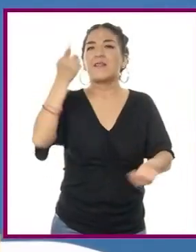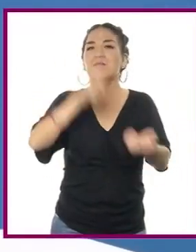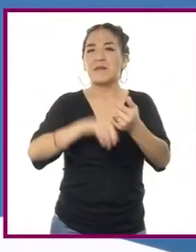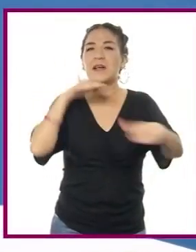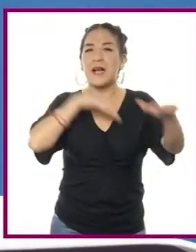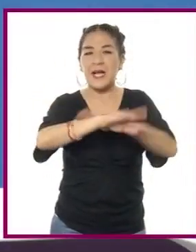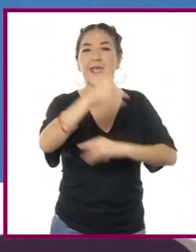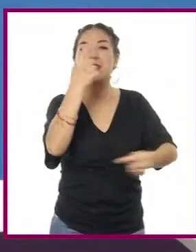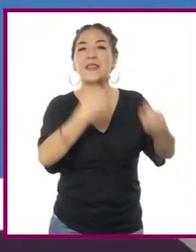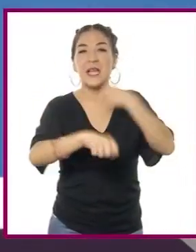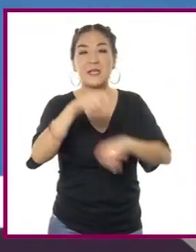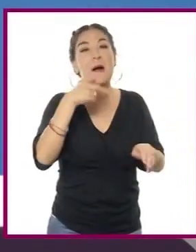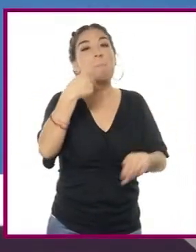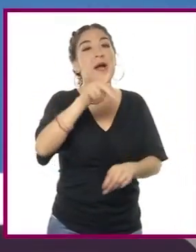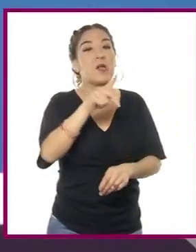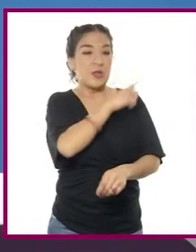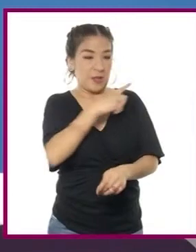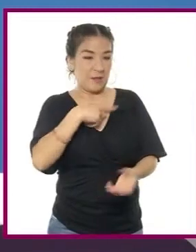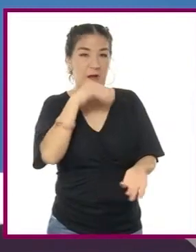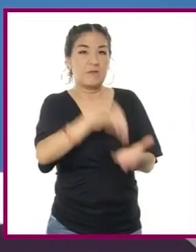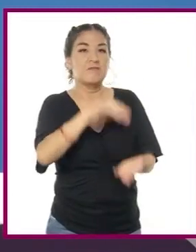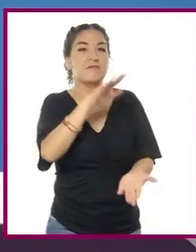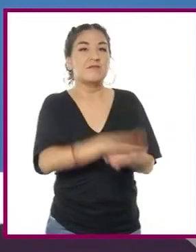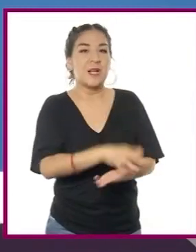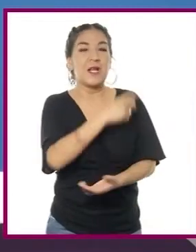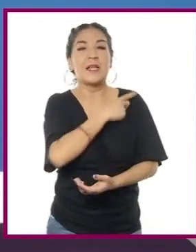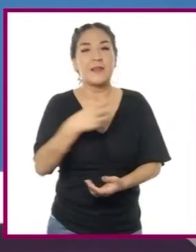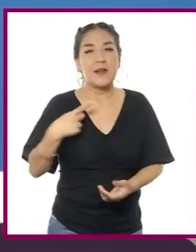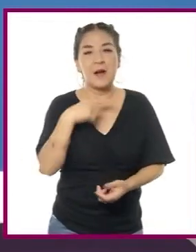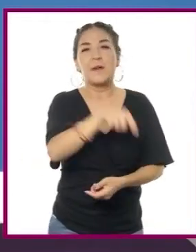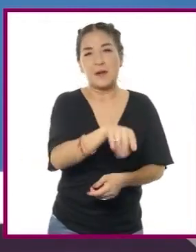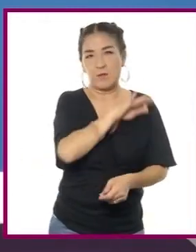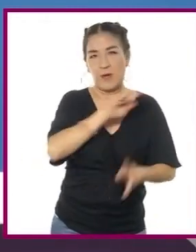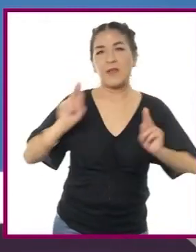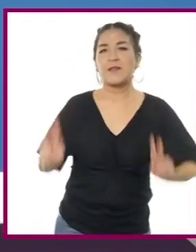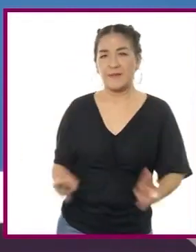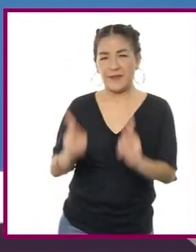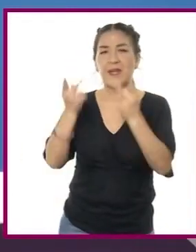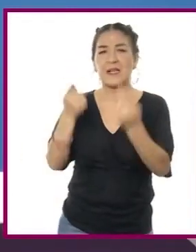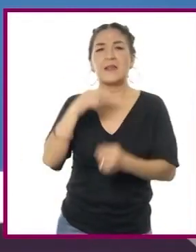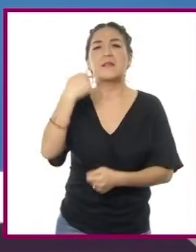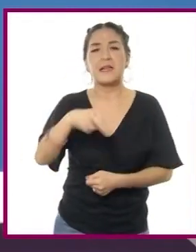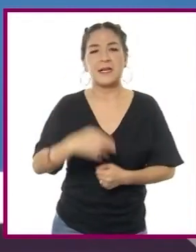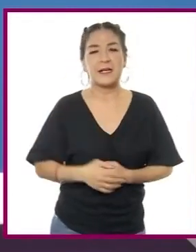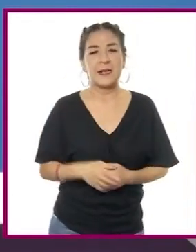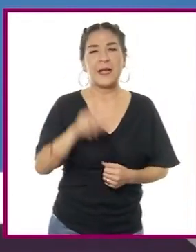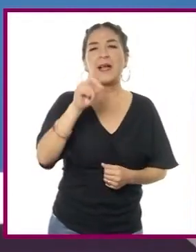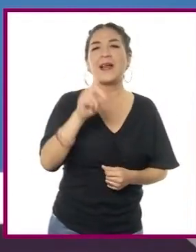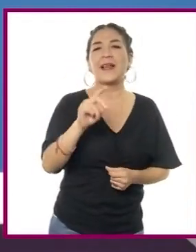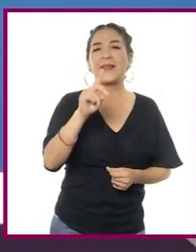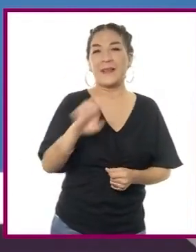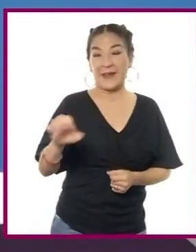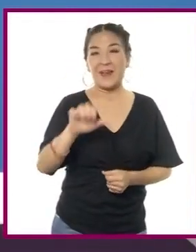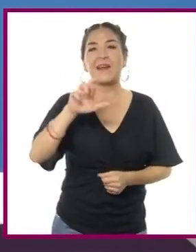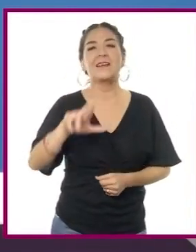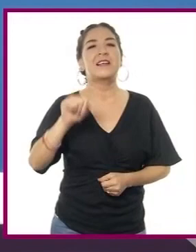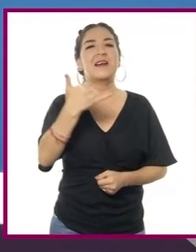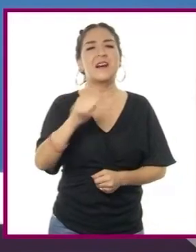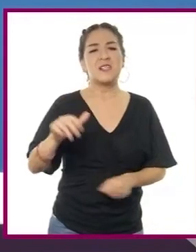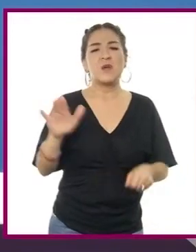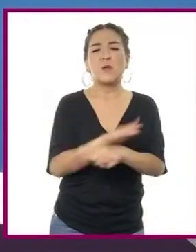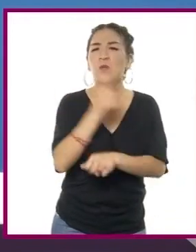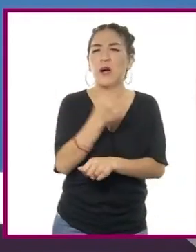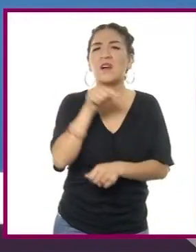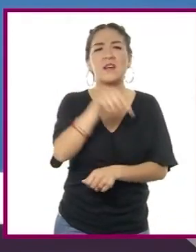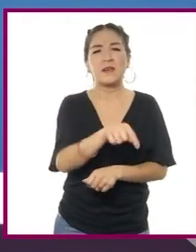de fiado a los trabajadores todo tipo de mercancías. Se les llamaba de raya, porque se marcaban con